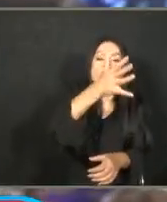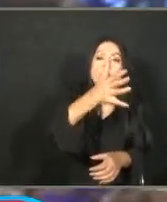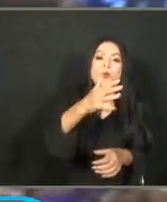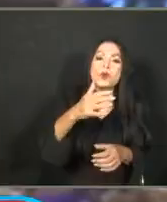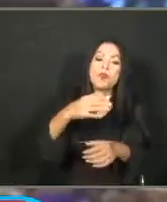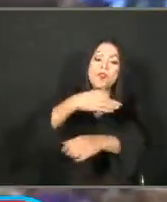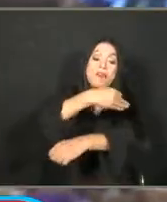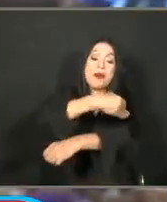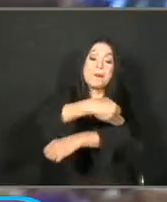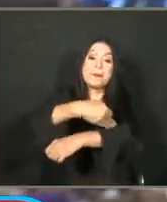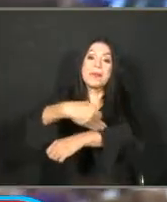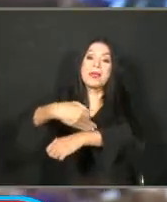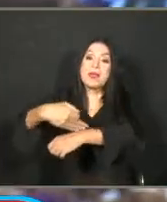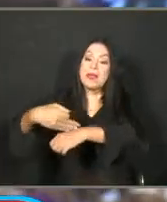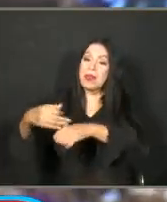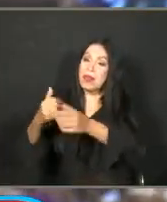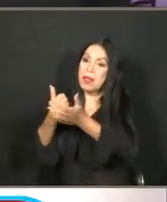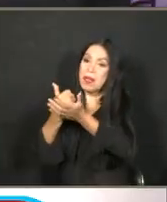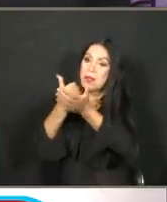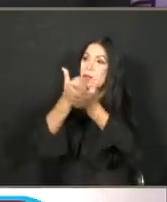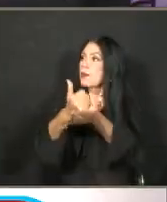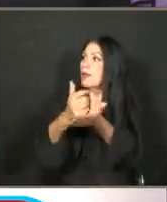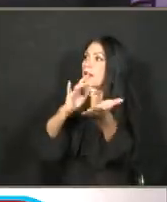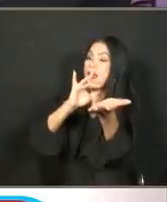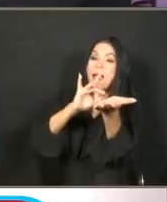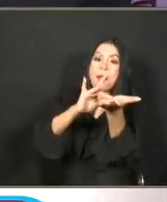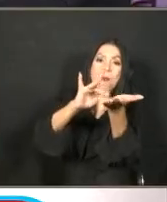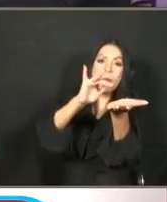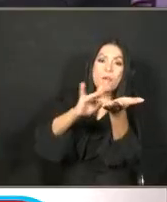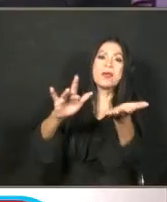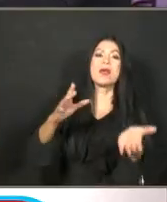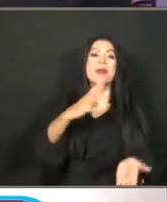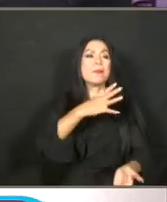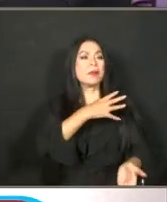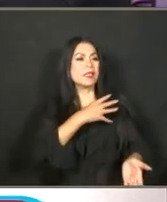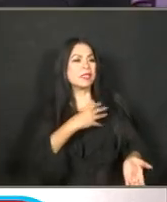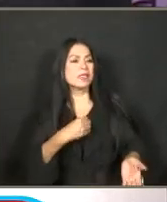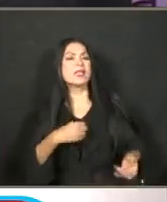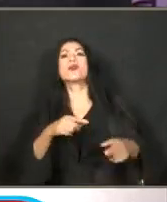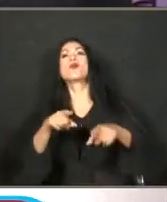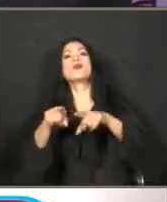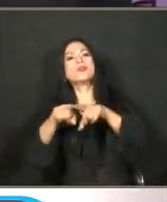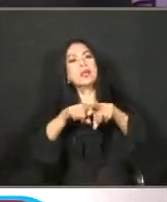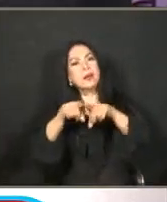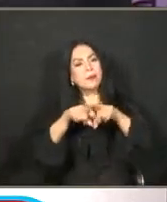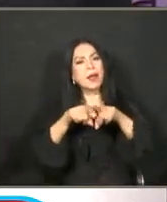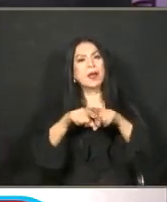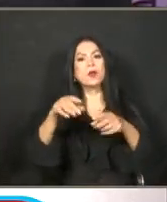te da para arriba pero hermana tus hermanos mis hermanos pero qué es